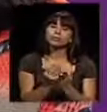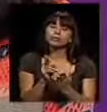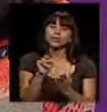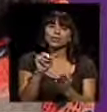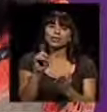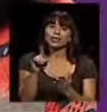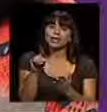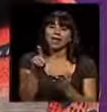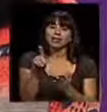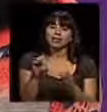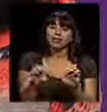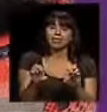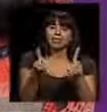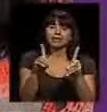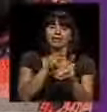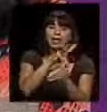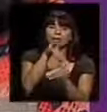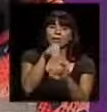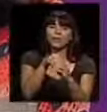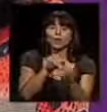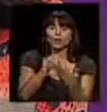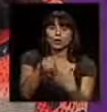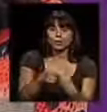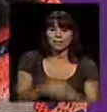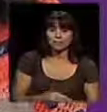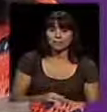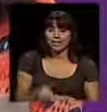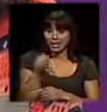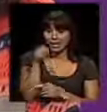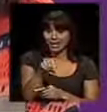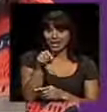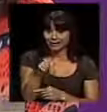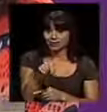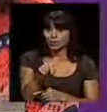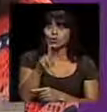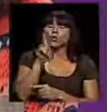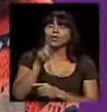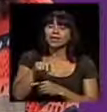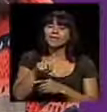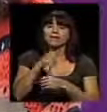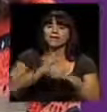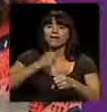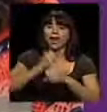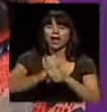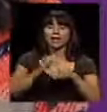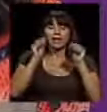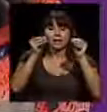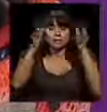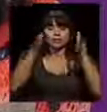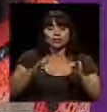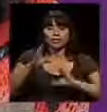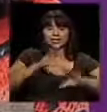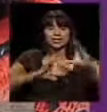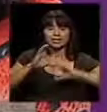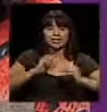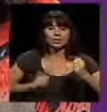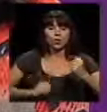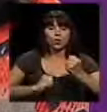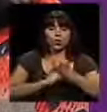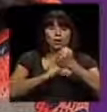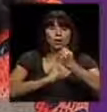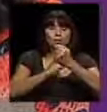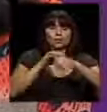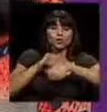sea, esto es parte de lo que tiene que desarrollar el profesor de ciencias, la profesora, con el apoyo de los